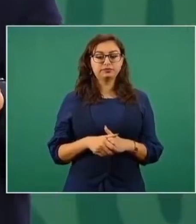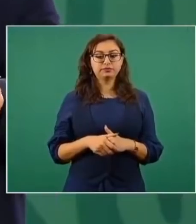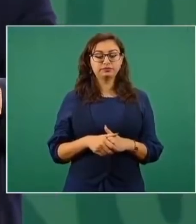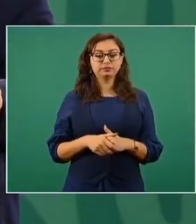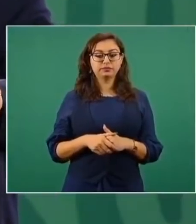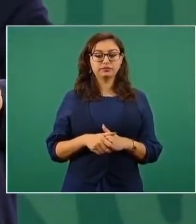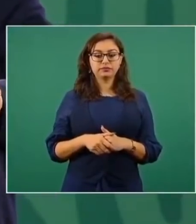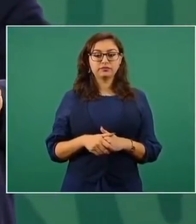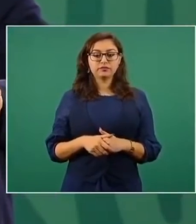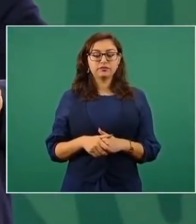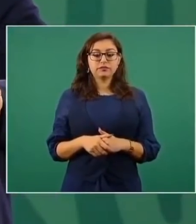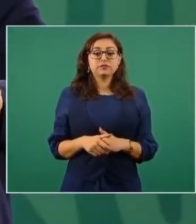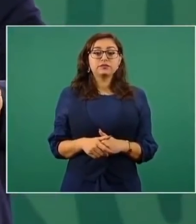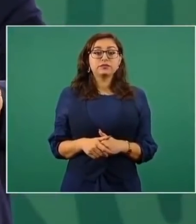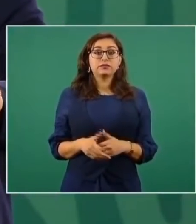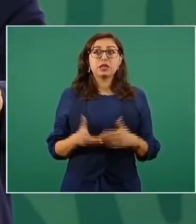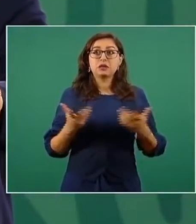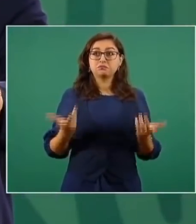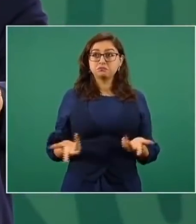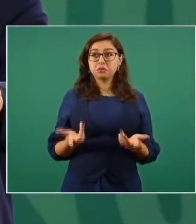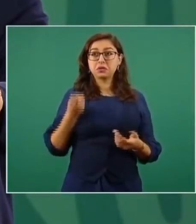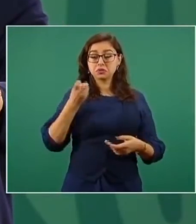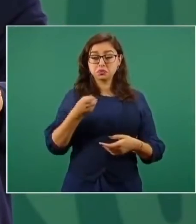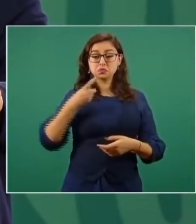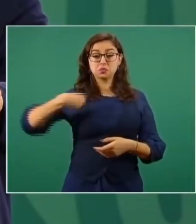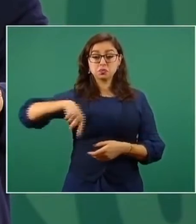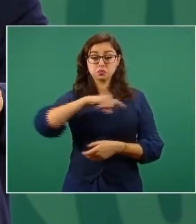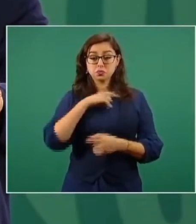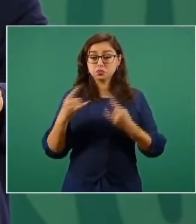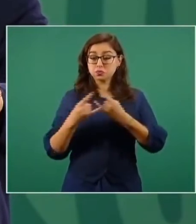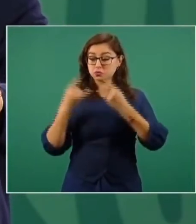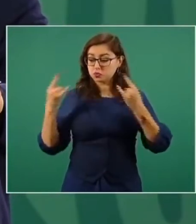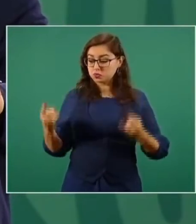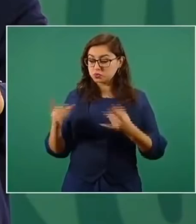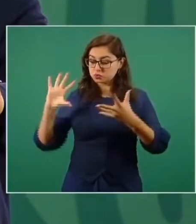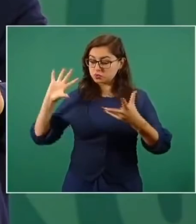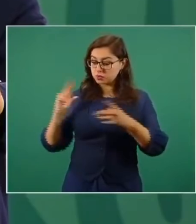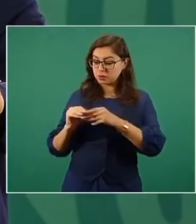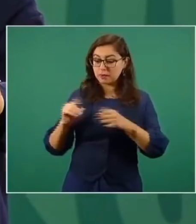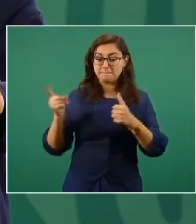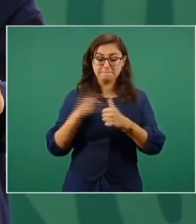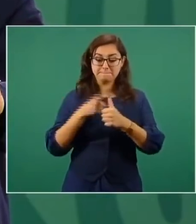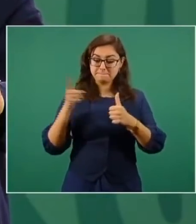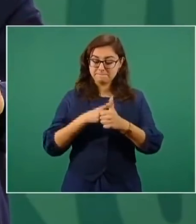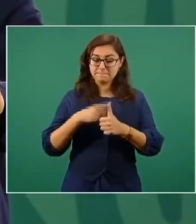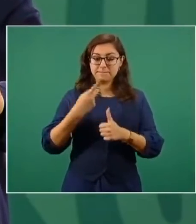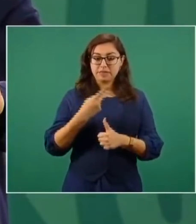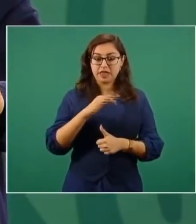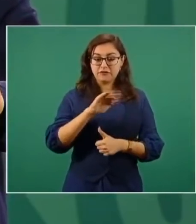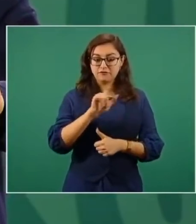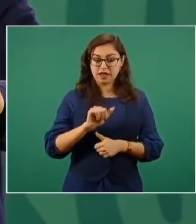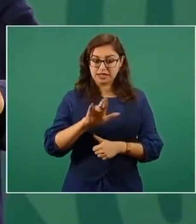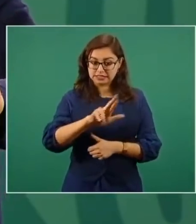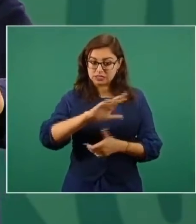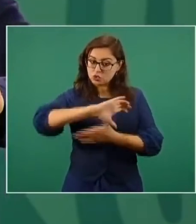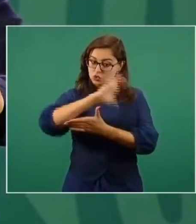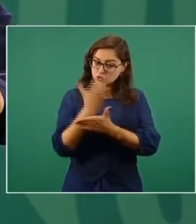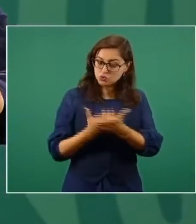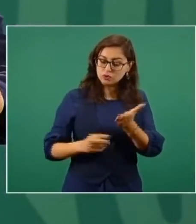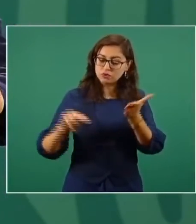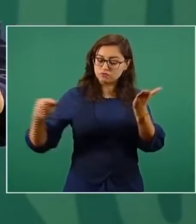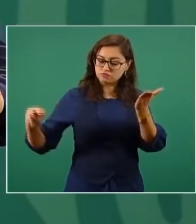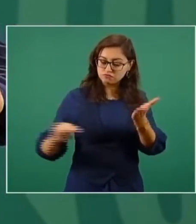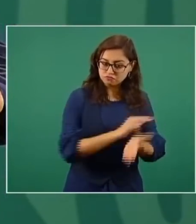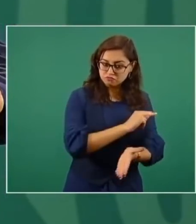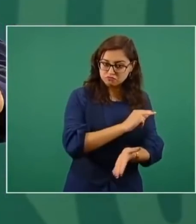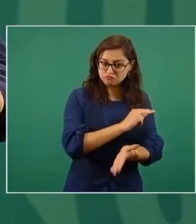presidente lópez obrador pronostica que en dos días estará restablecido el servicio dijo y al 100% culpó del apagón no